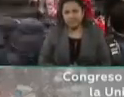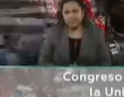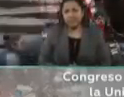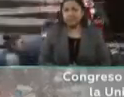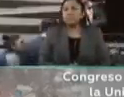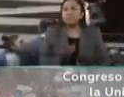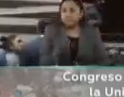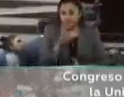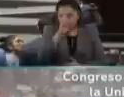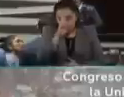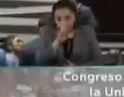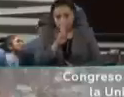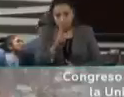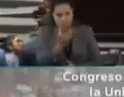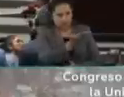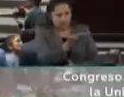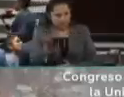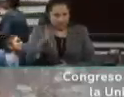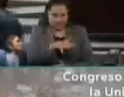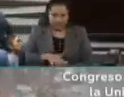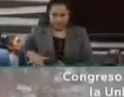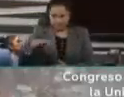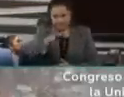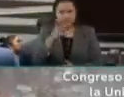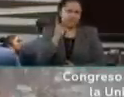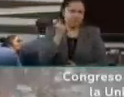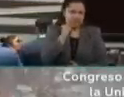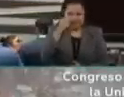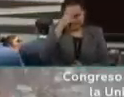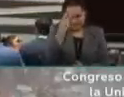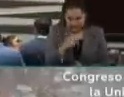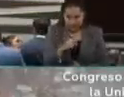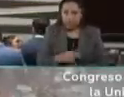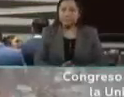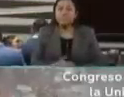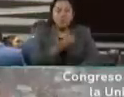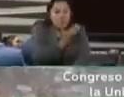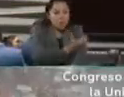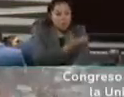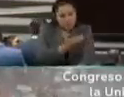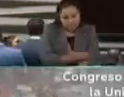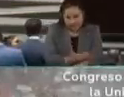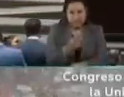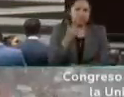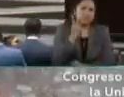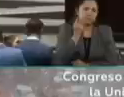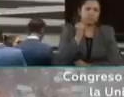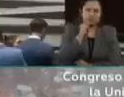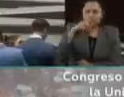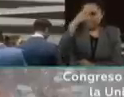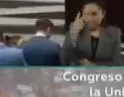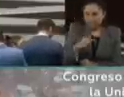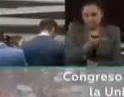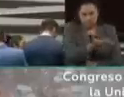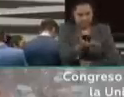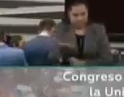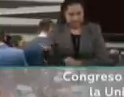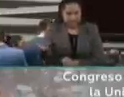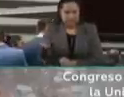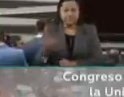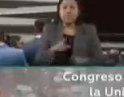Honorable Congreso de la Unión, compañeras y compañeros legisladores, distinguidos